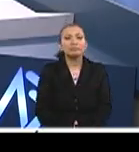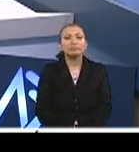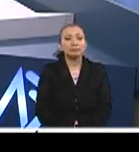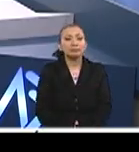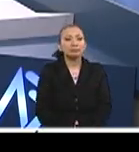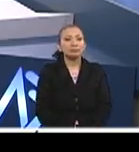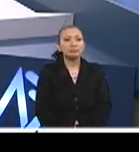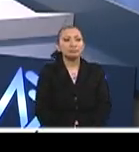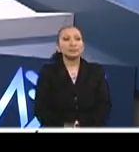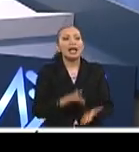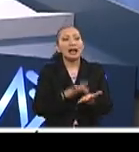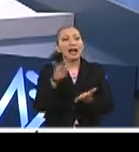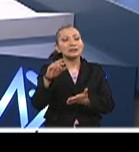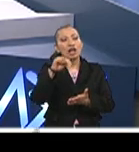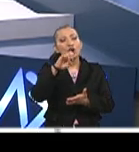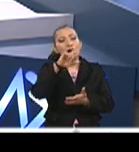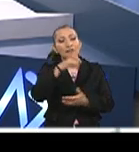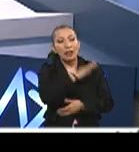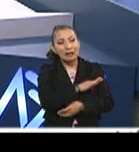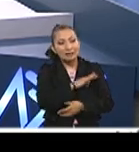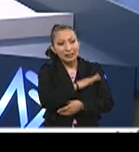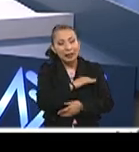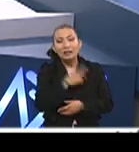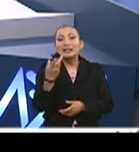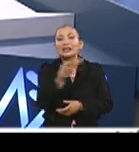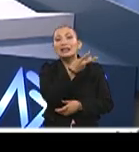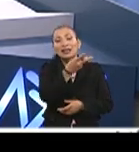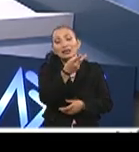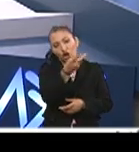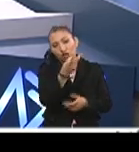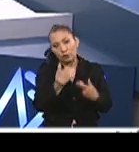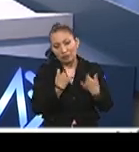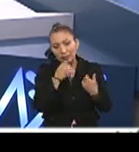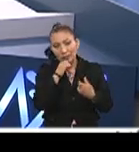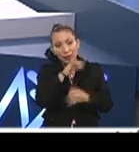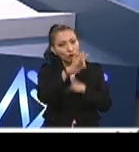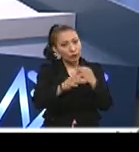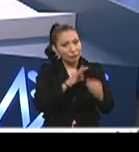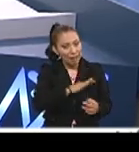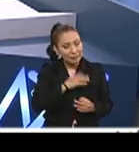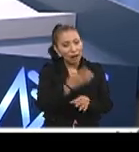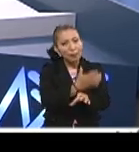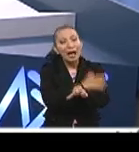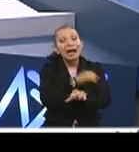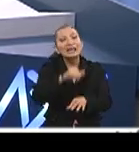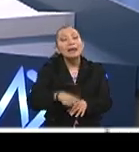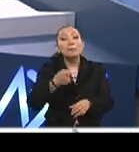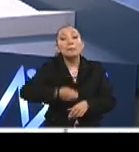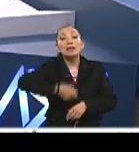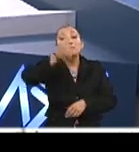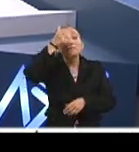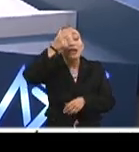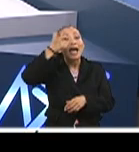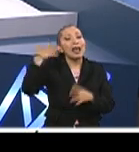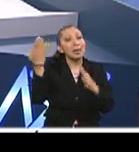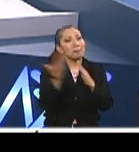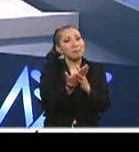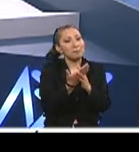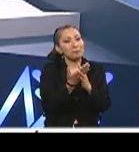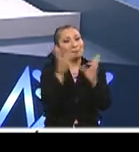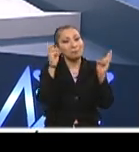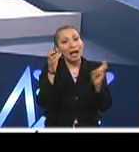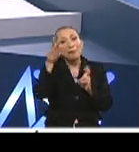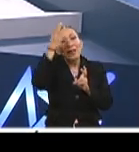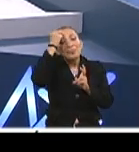bueno, gracias, Noé. Muchas felicidades a nuestros emprendedores. Gracias a todos los que nos acompañaron en esta primera sección